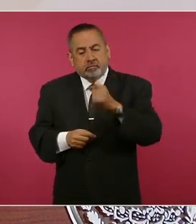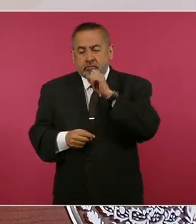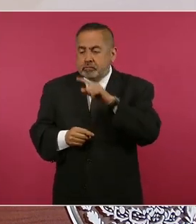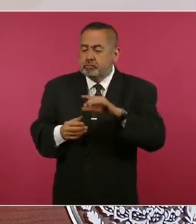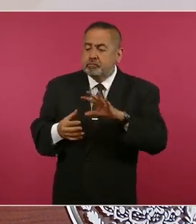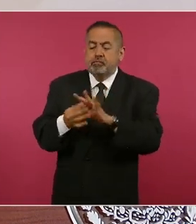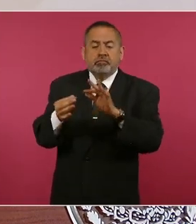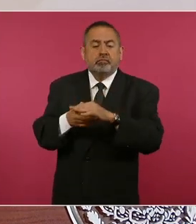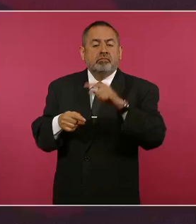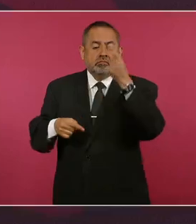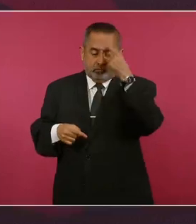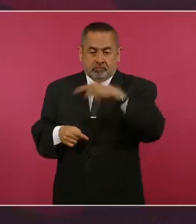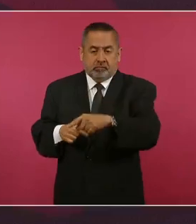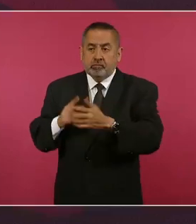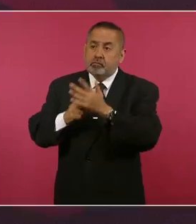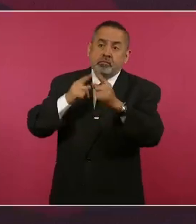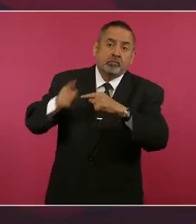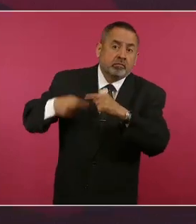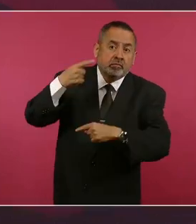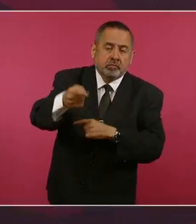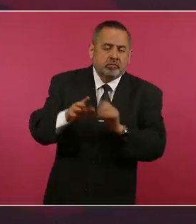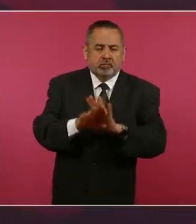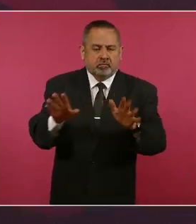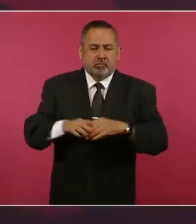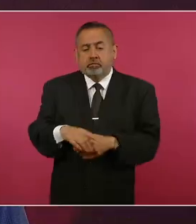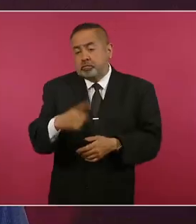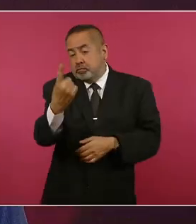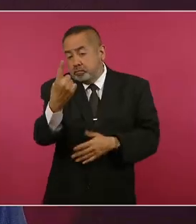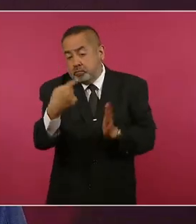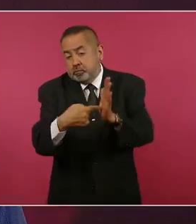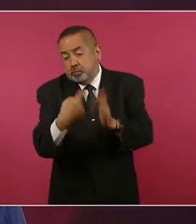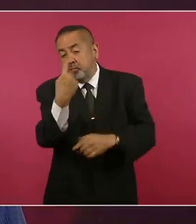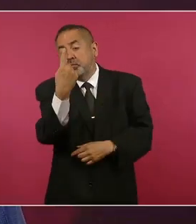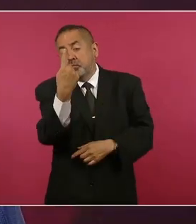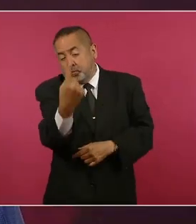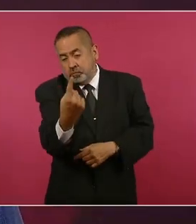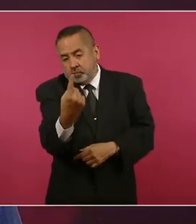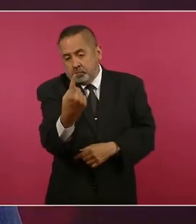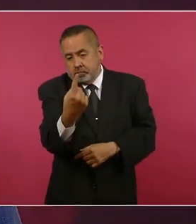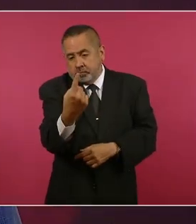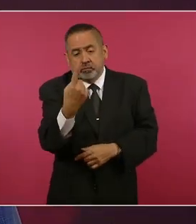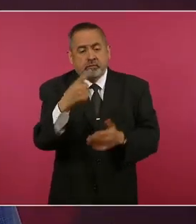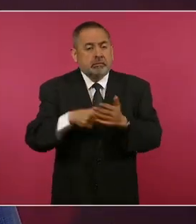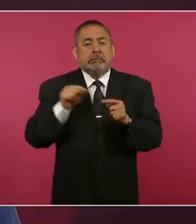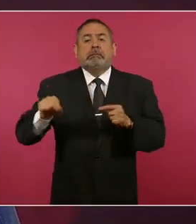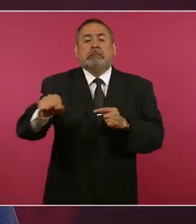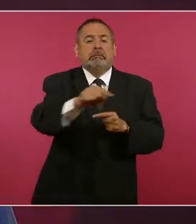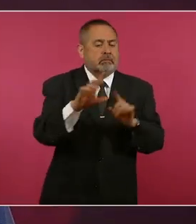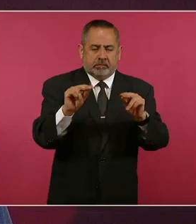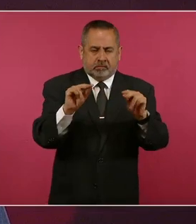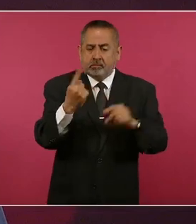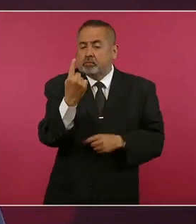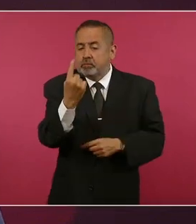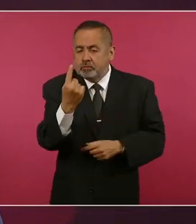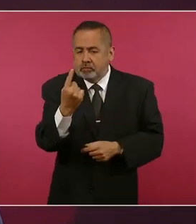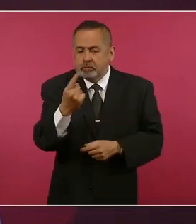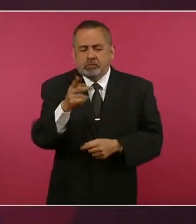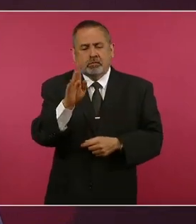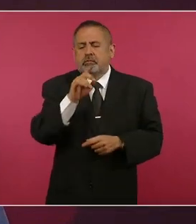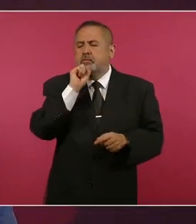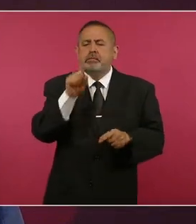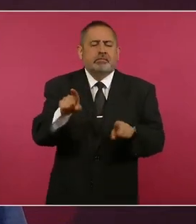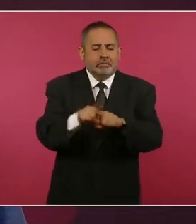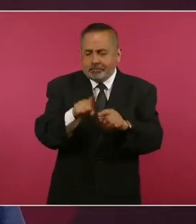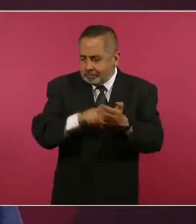procurar que eso no vuelva a pasar. Es un solo asunto, un solo caso. Pero es lo